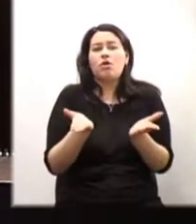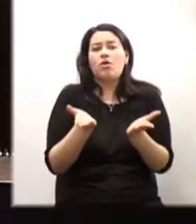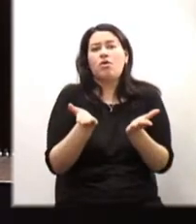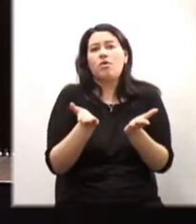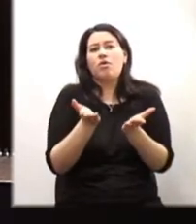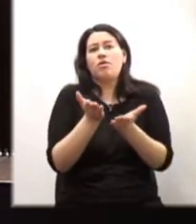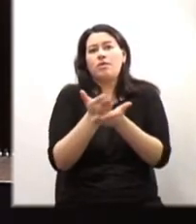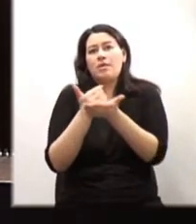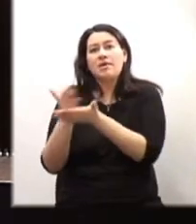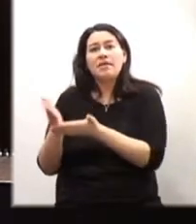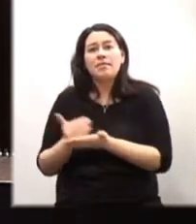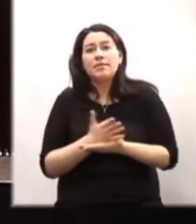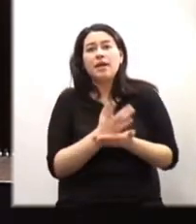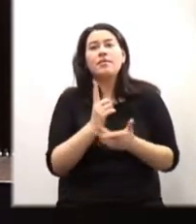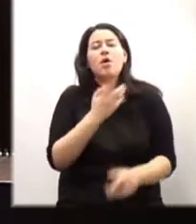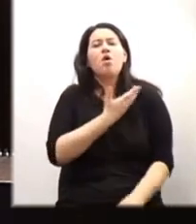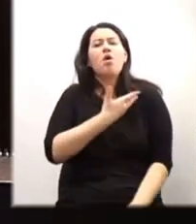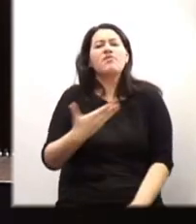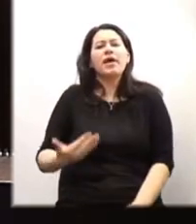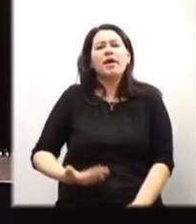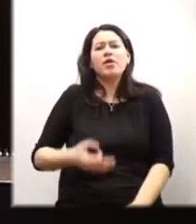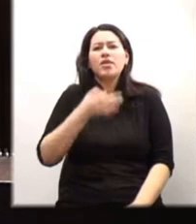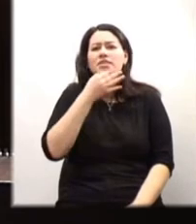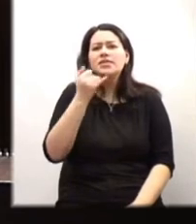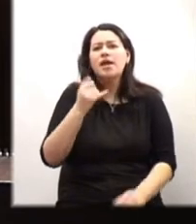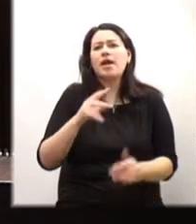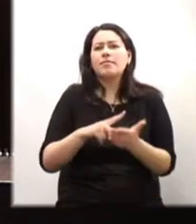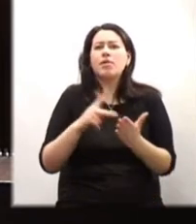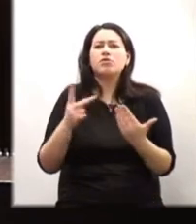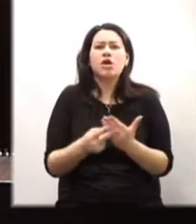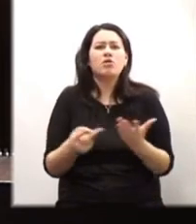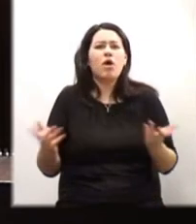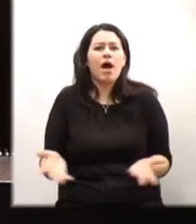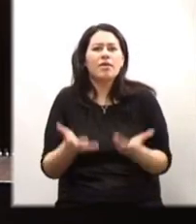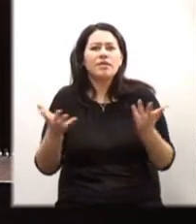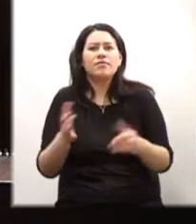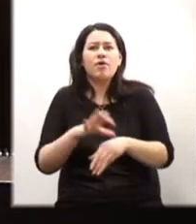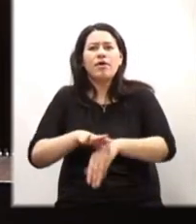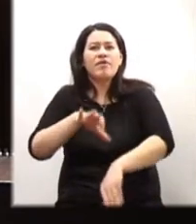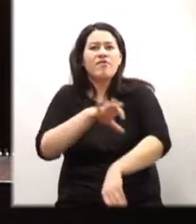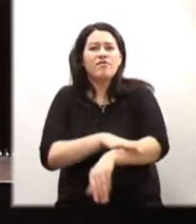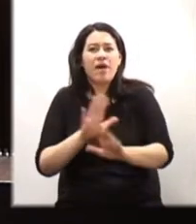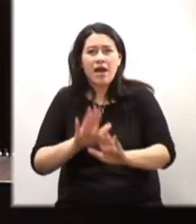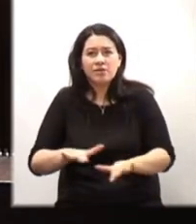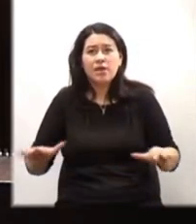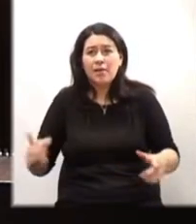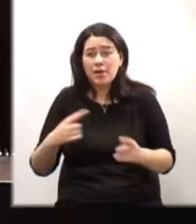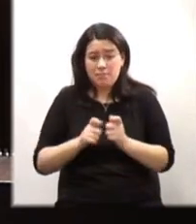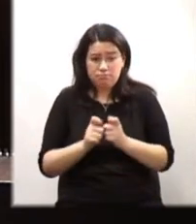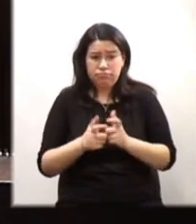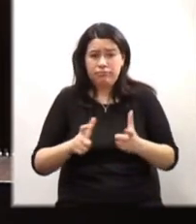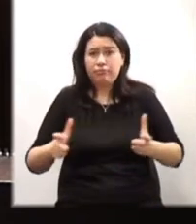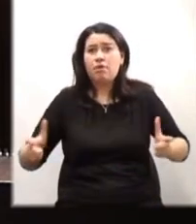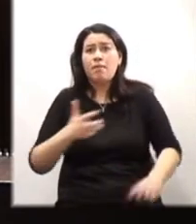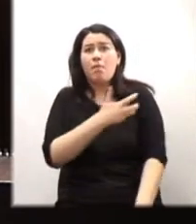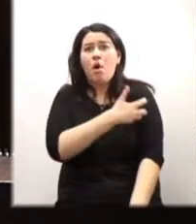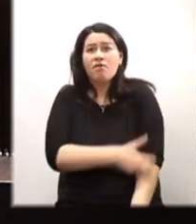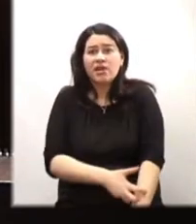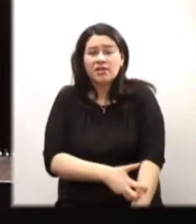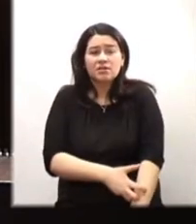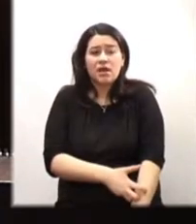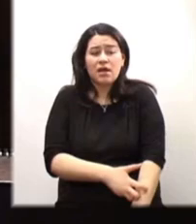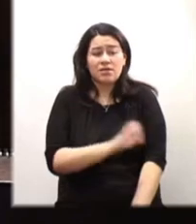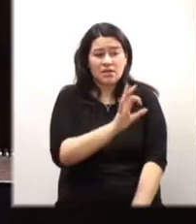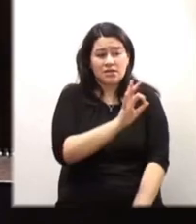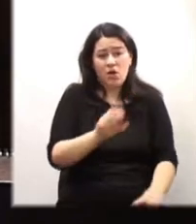Tenemos un gobierno que plantea políticas activas para la infancia, pero crece la pobreza de 0